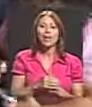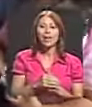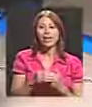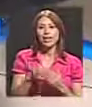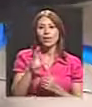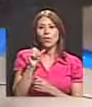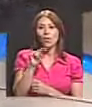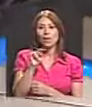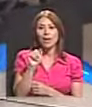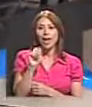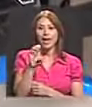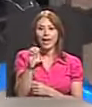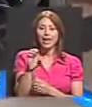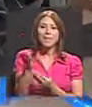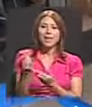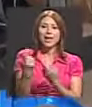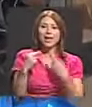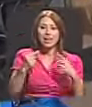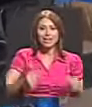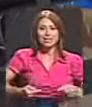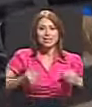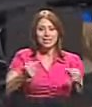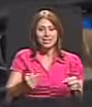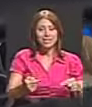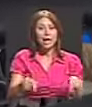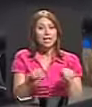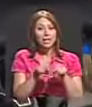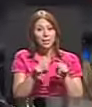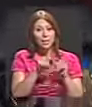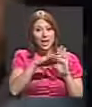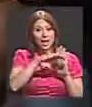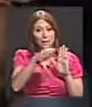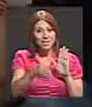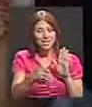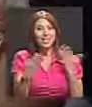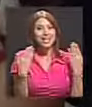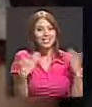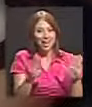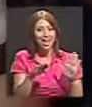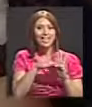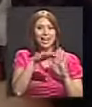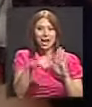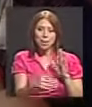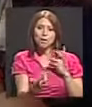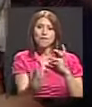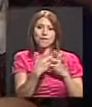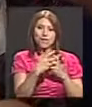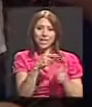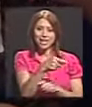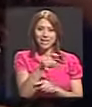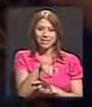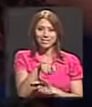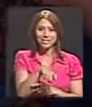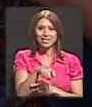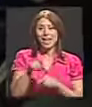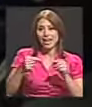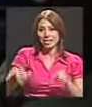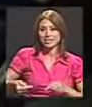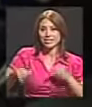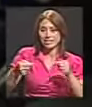me donó la silla por allá también la camita ya es la cama que necesite la de la silla que